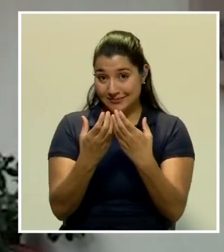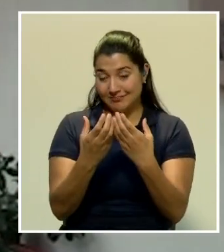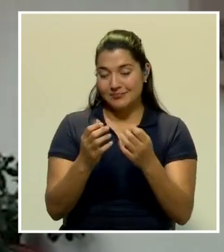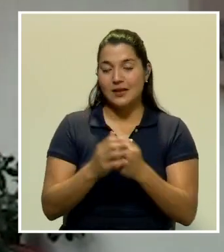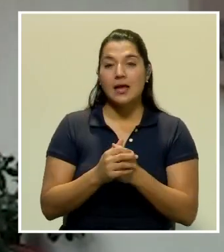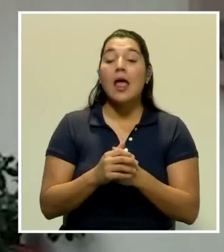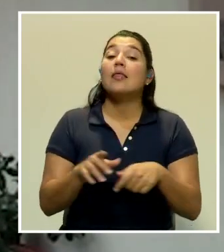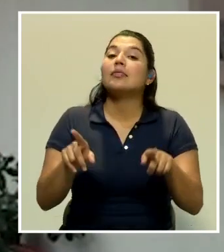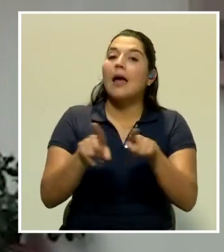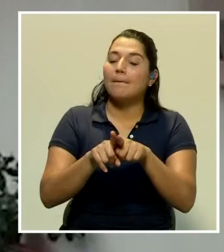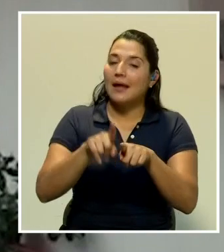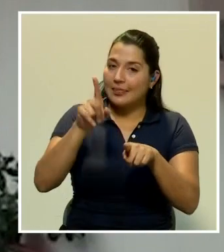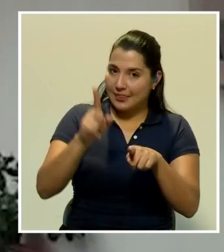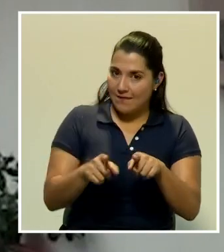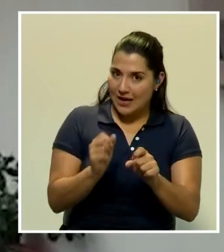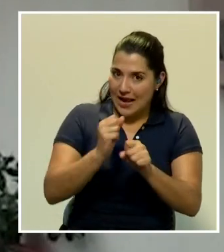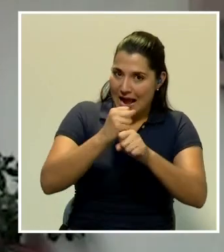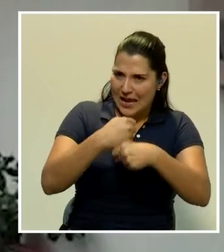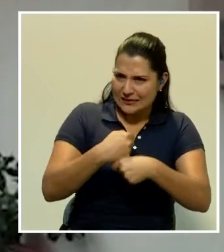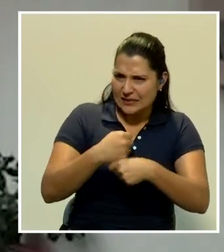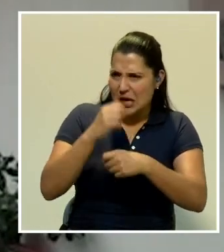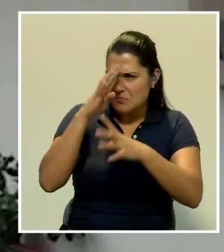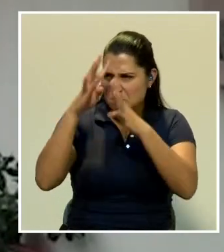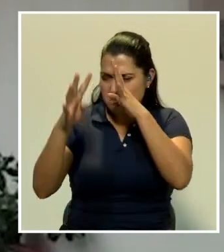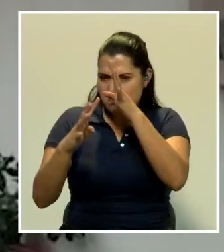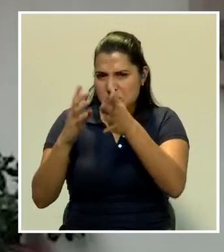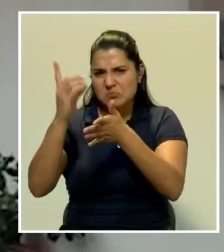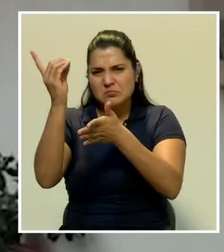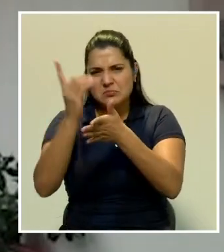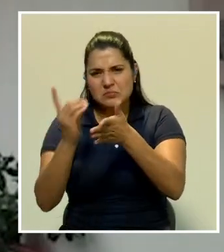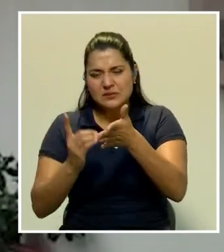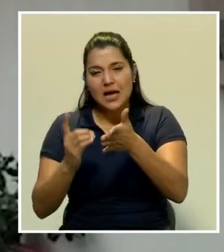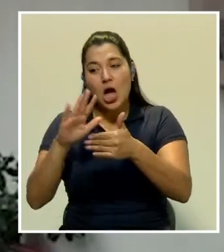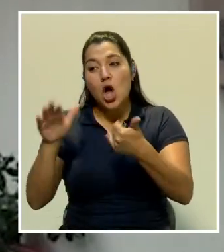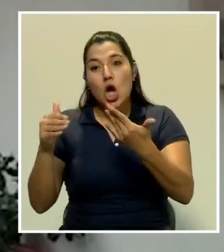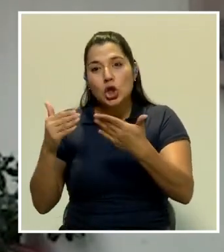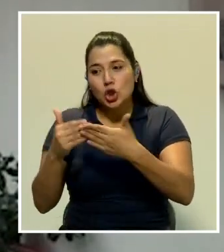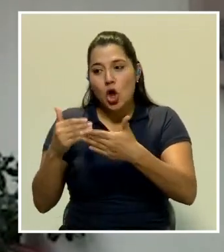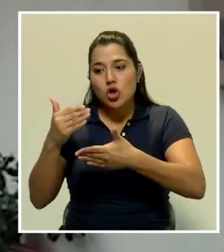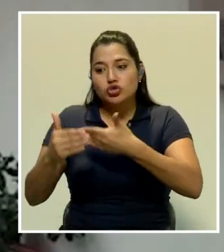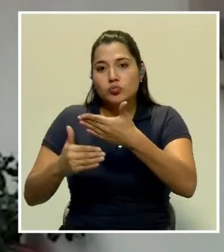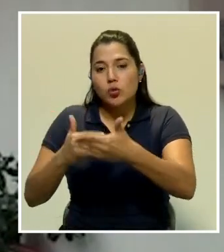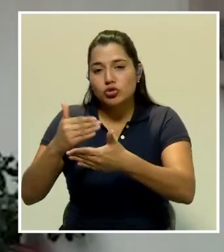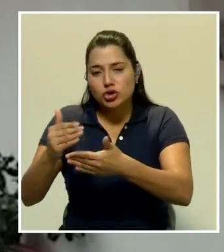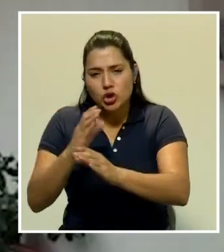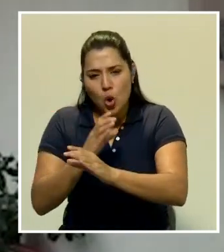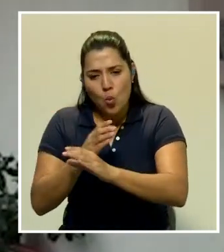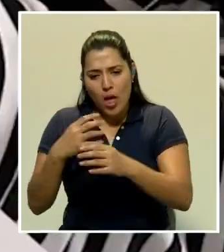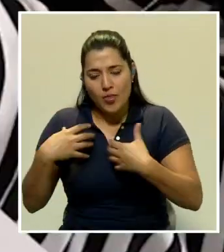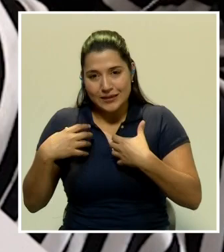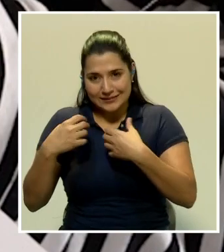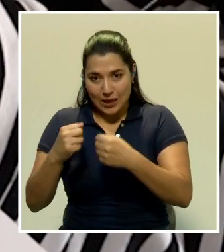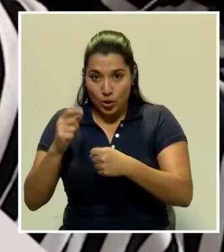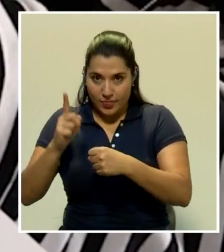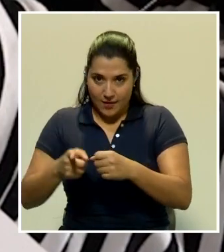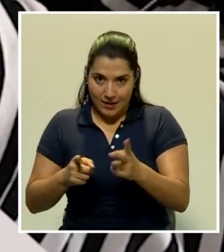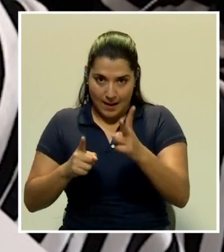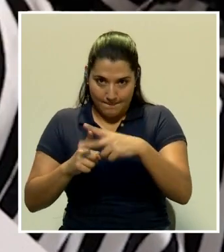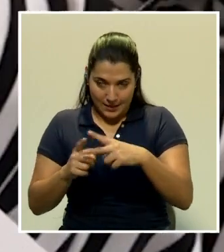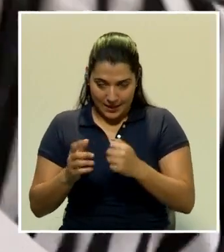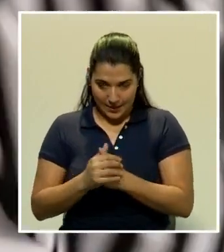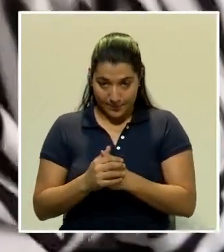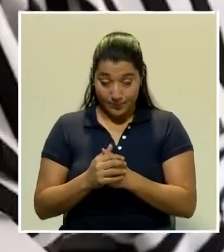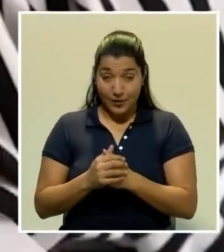que también elaborar y diseñar todos los protocolos que deben implementarse en esta ruta. Mientras eso